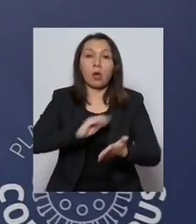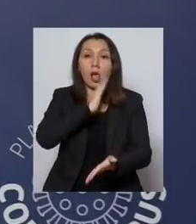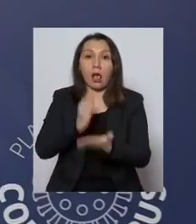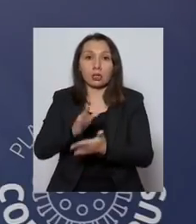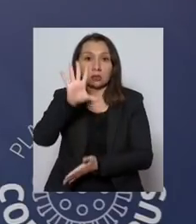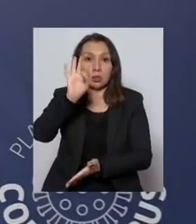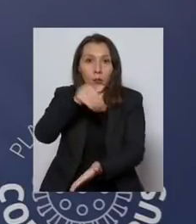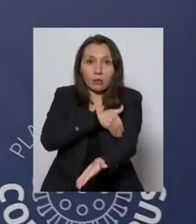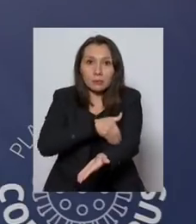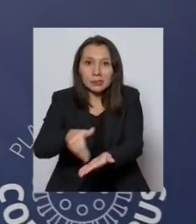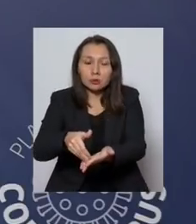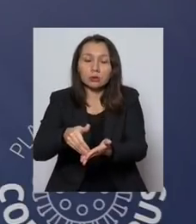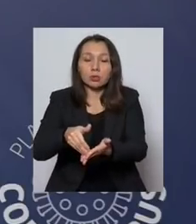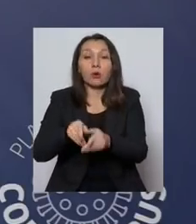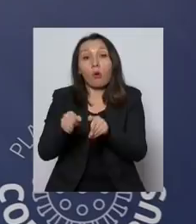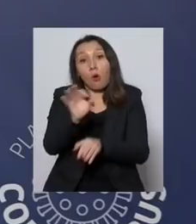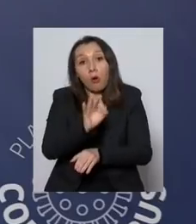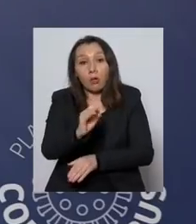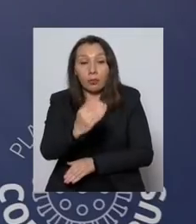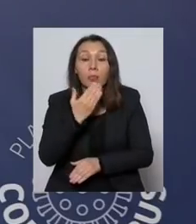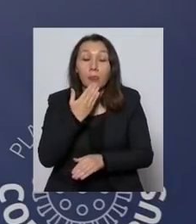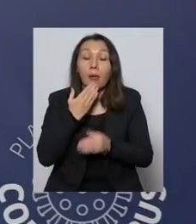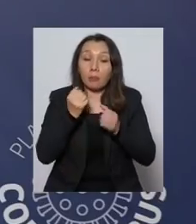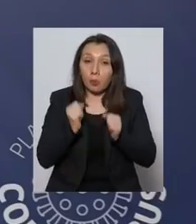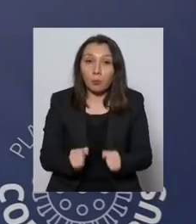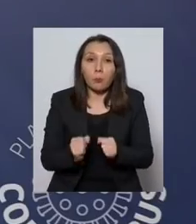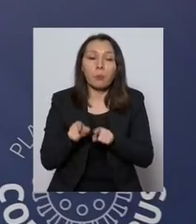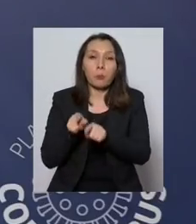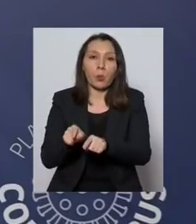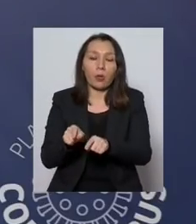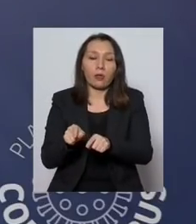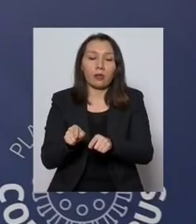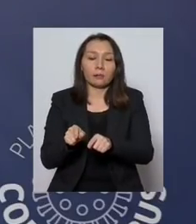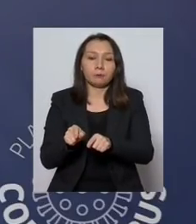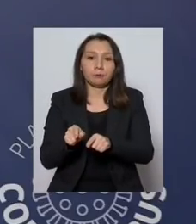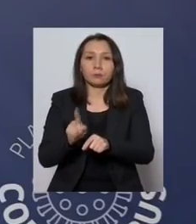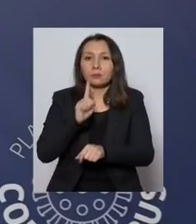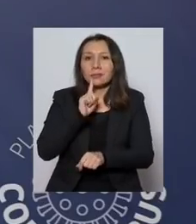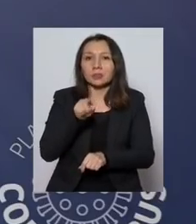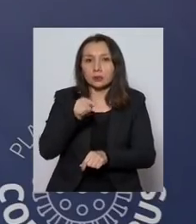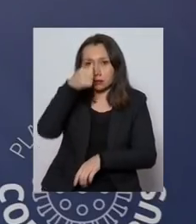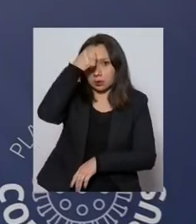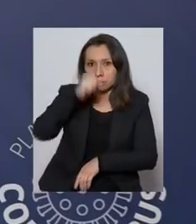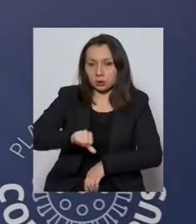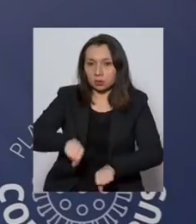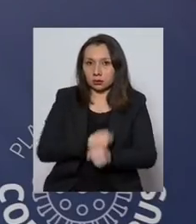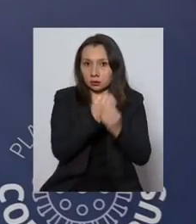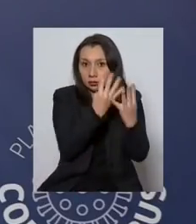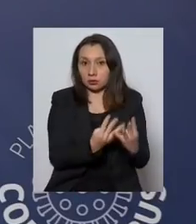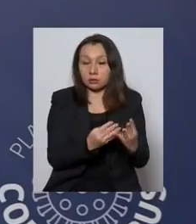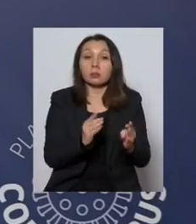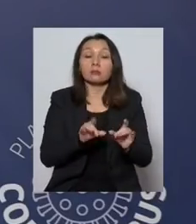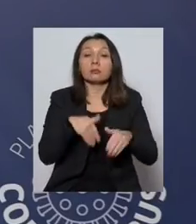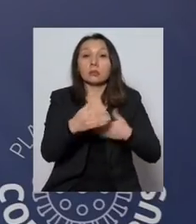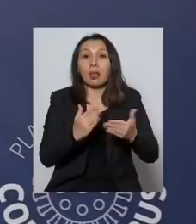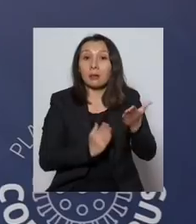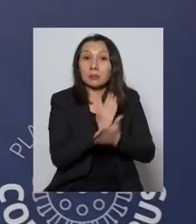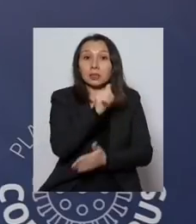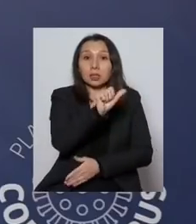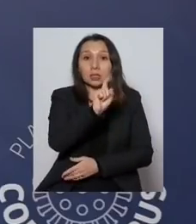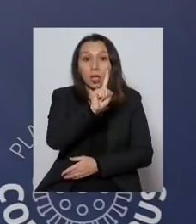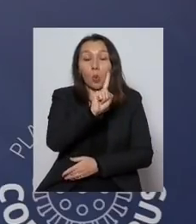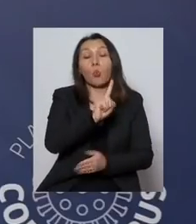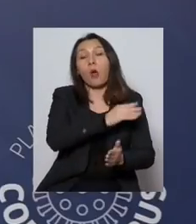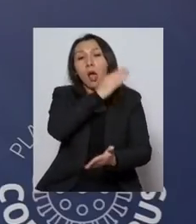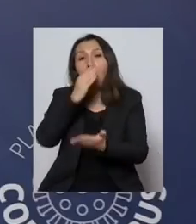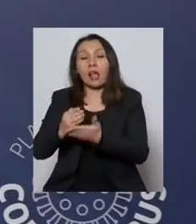de 50 millones de pesos, como también pueden tener penas privativas de libertad que van desde los